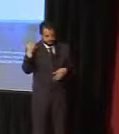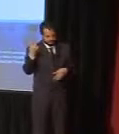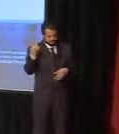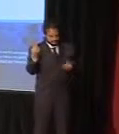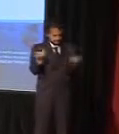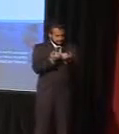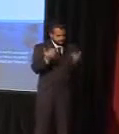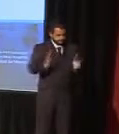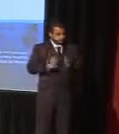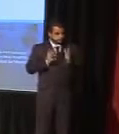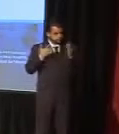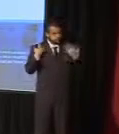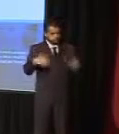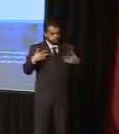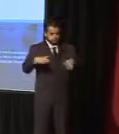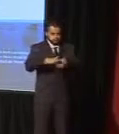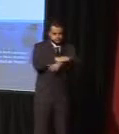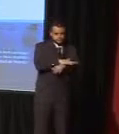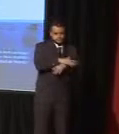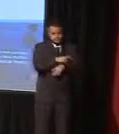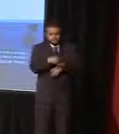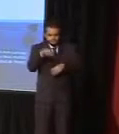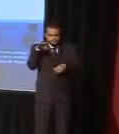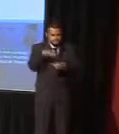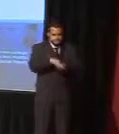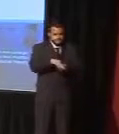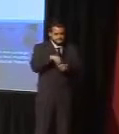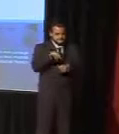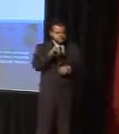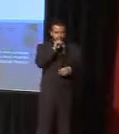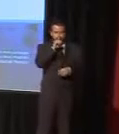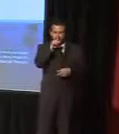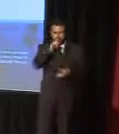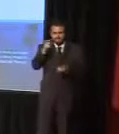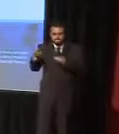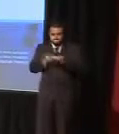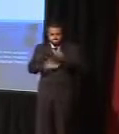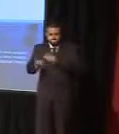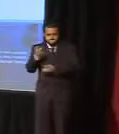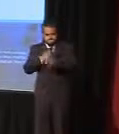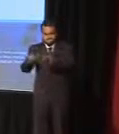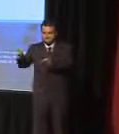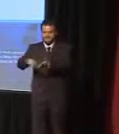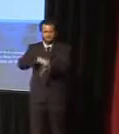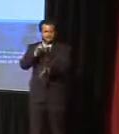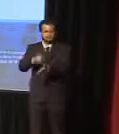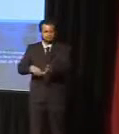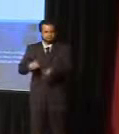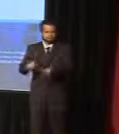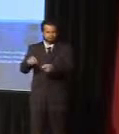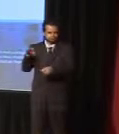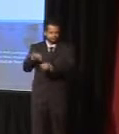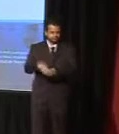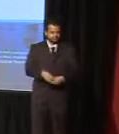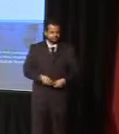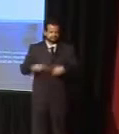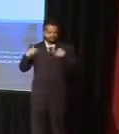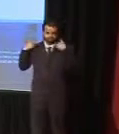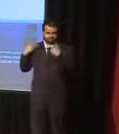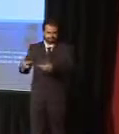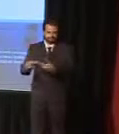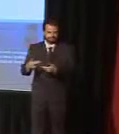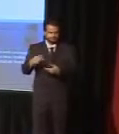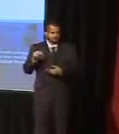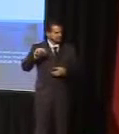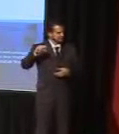para poder capturar el poder y poder formular políticas que van a beneficiar a aquellos que son propietarios